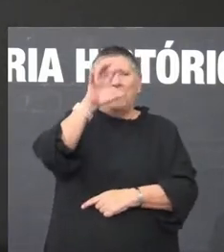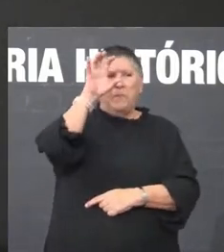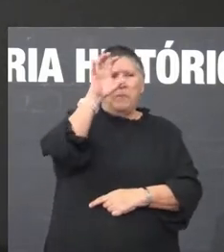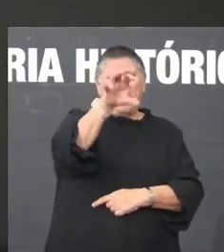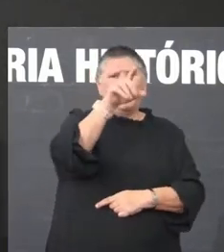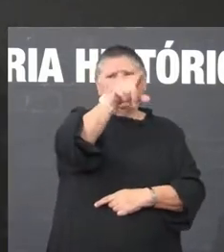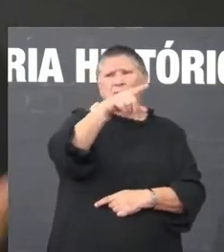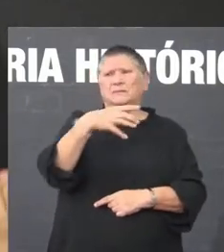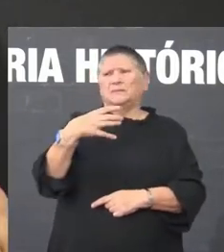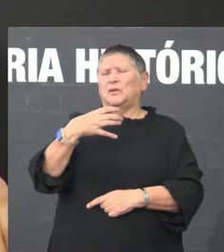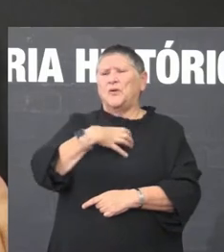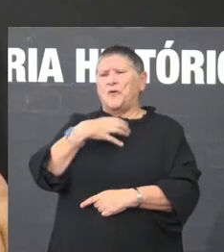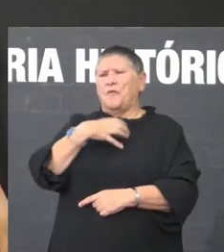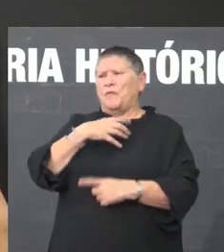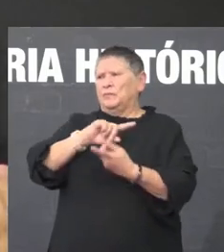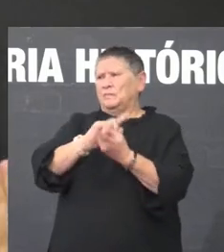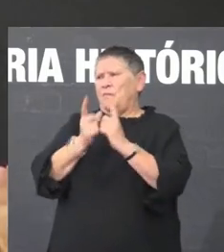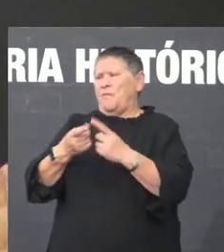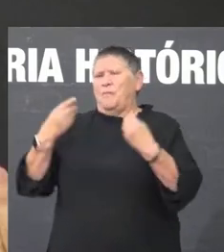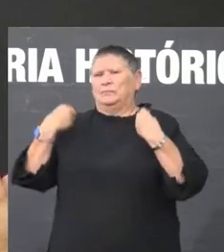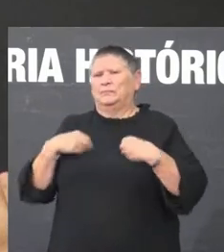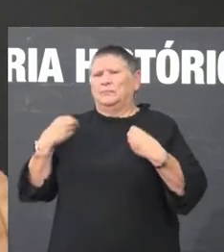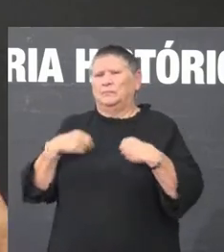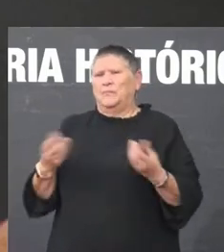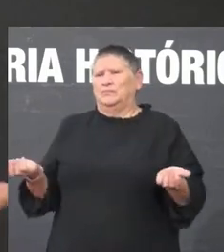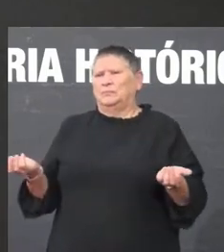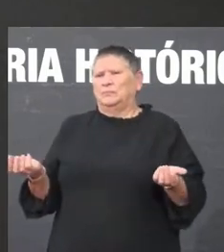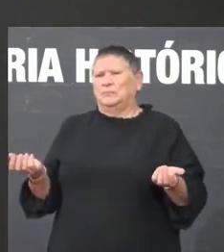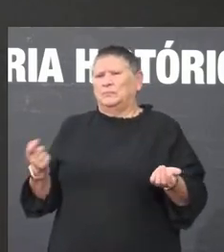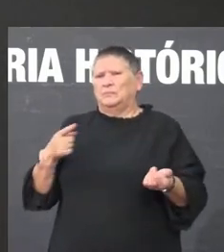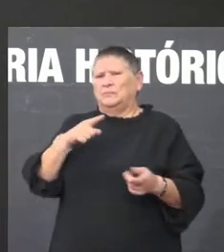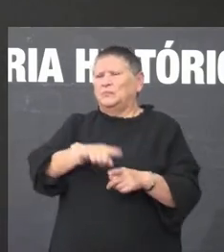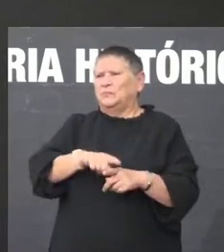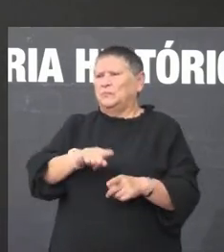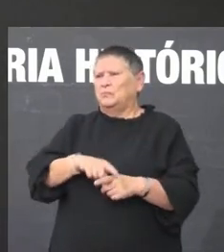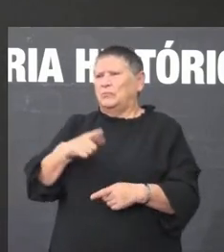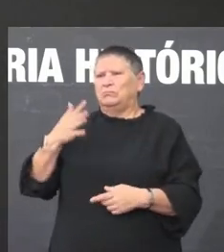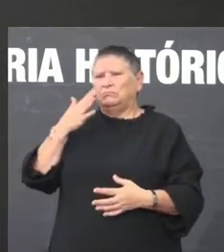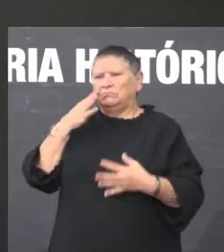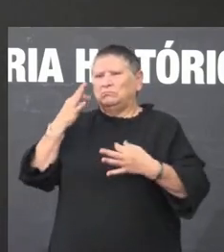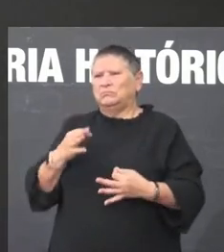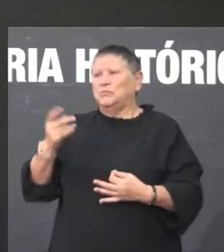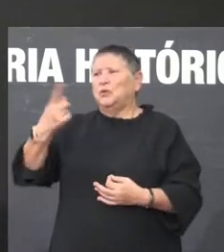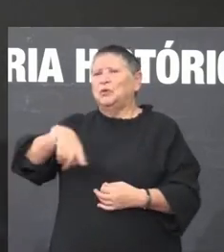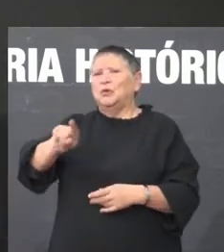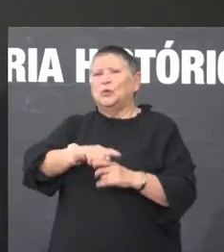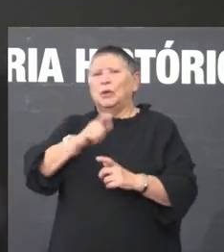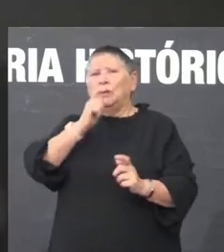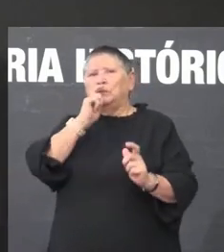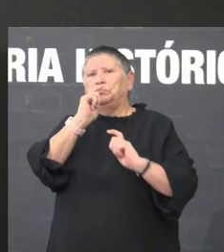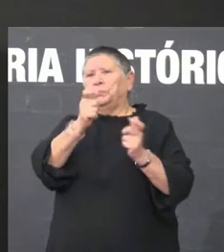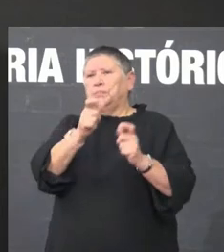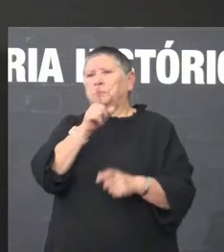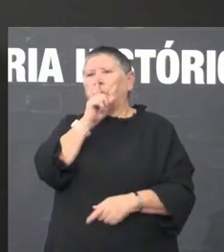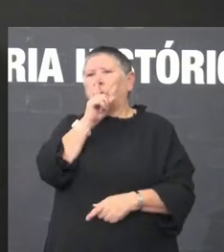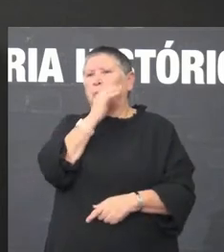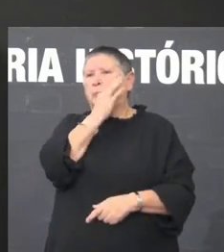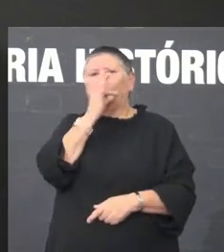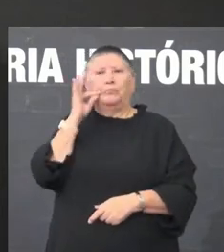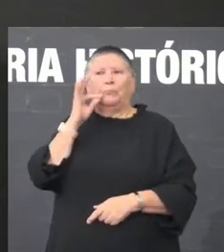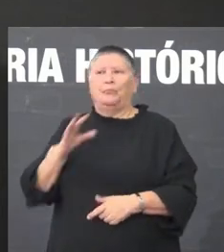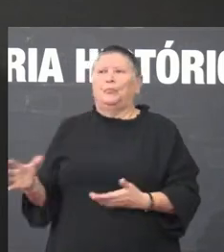en lo mismo que estás. Porque tú estás perdiendo toda legitimidad. Y nadie ha abierto la boca, ¿no? Nadie ha abierto la boca.